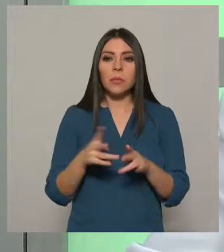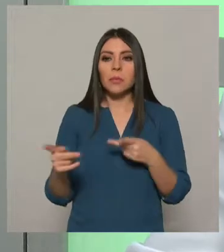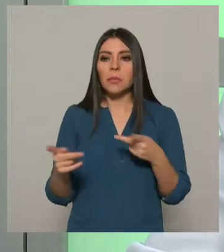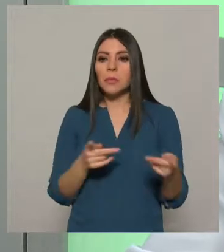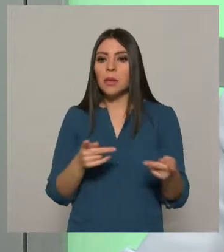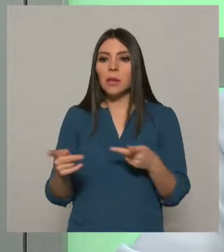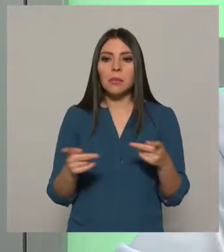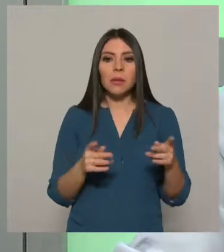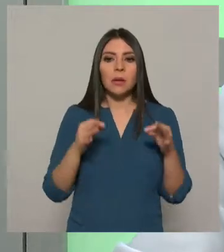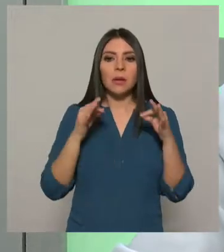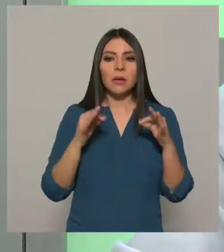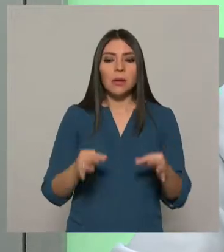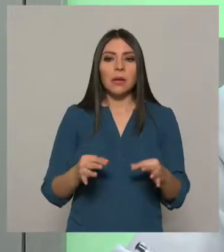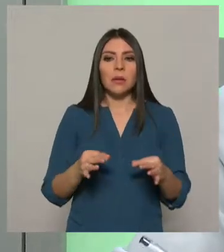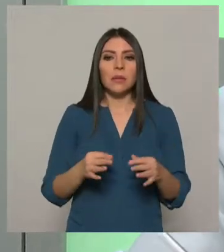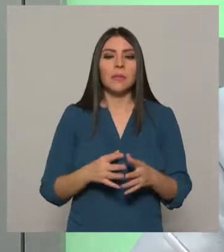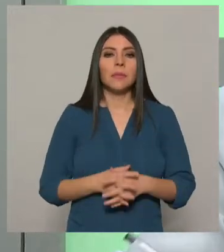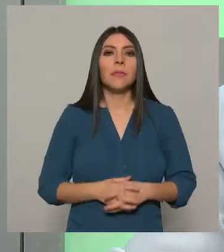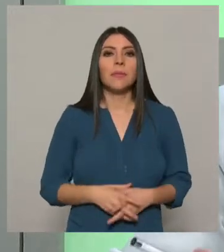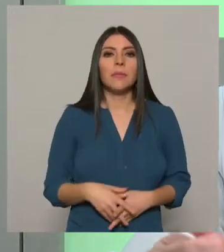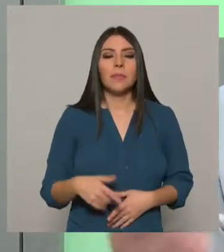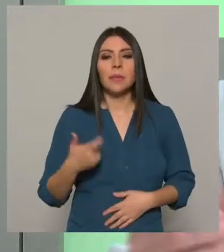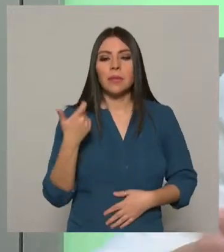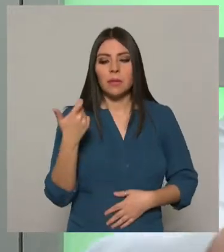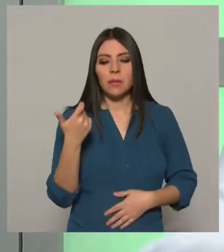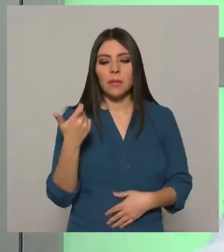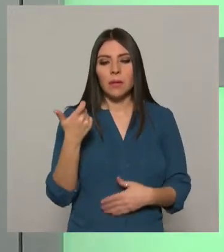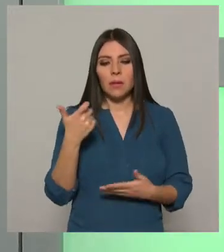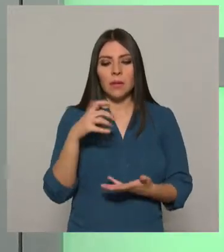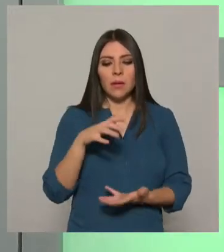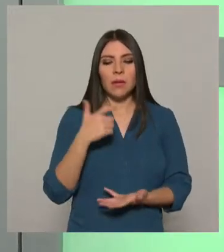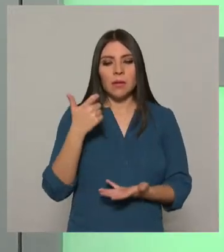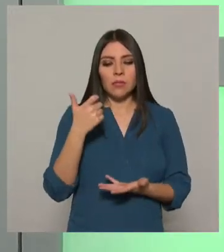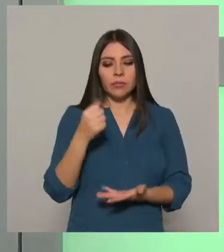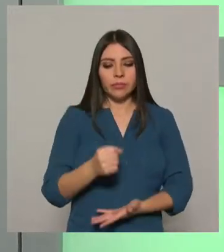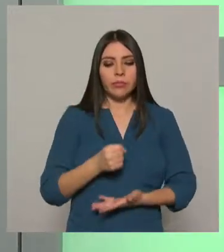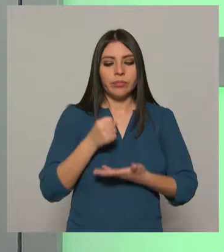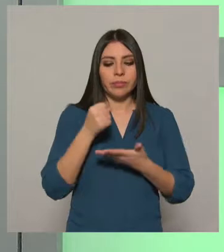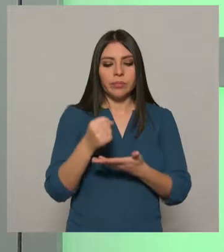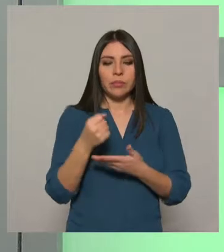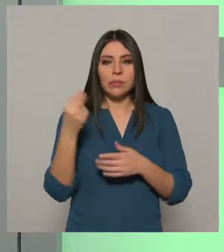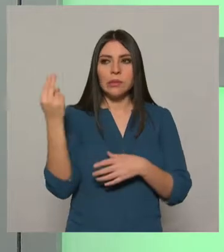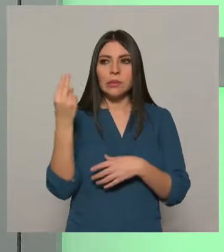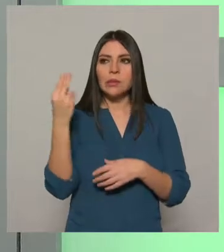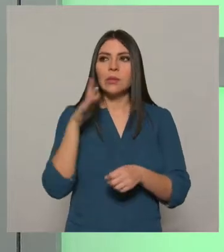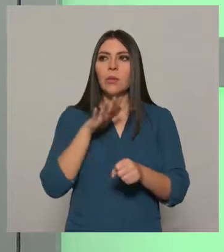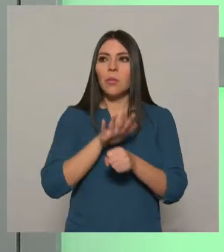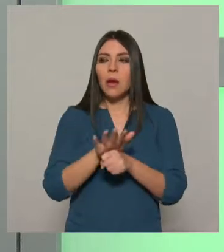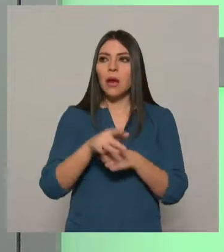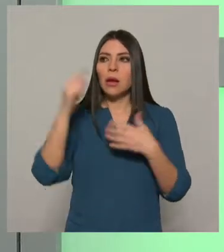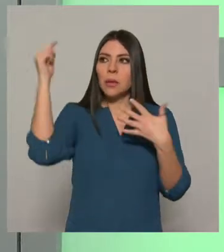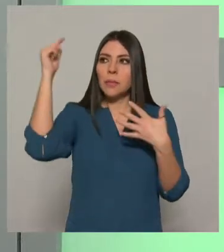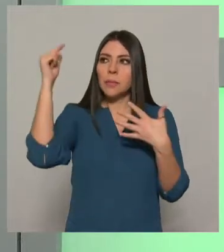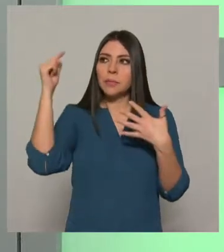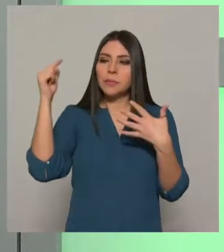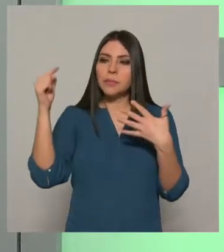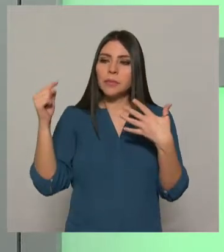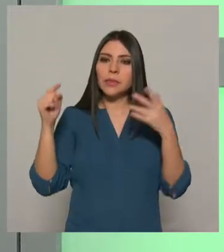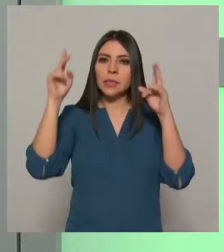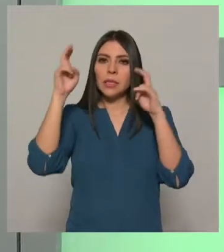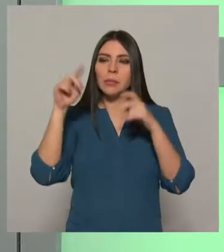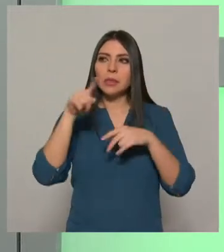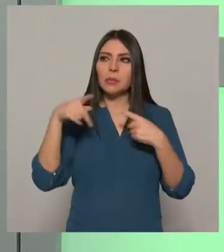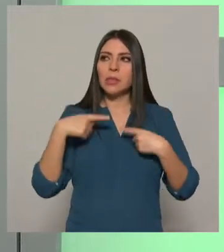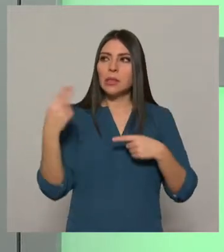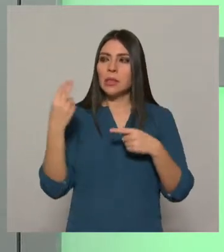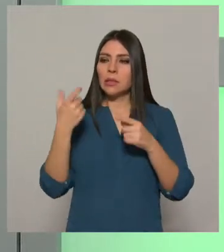mejor de las formas un paquete económico que sea acorde a las necesidades de la población, que tengamos la